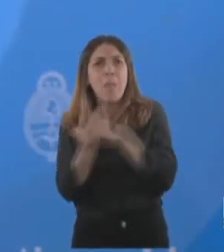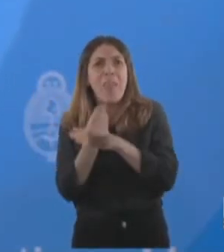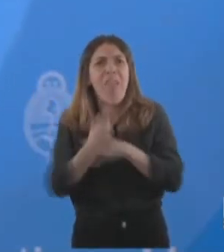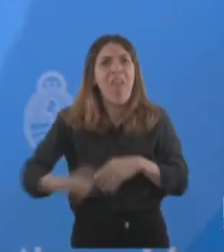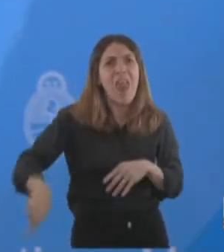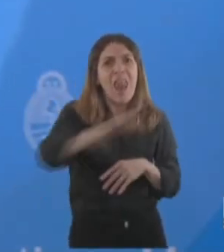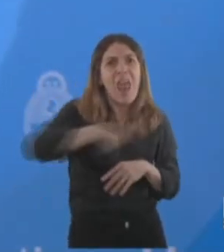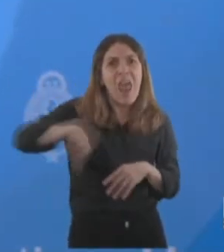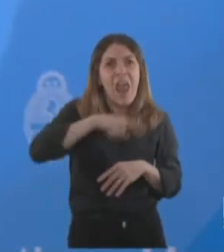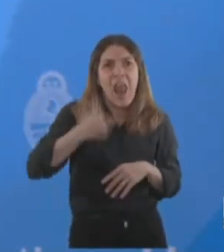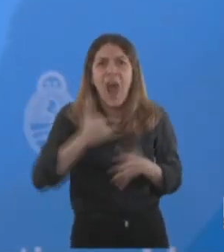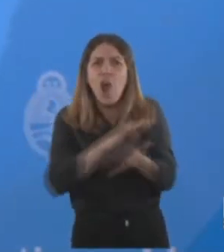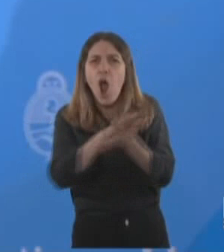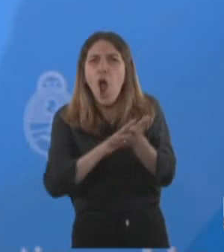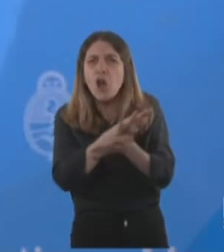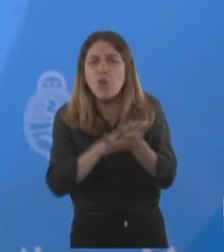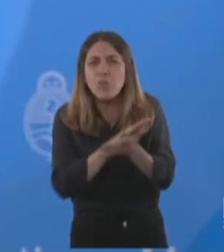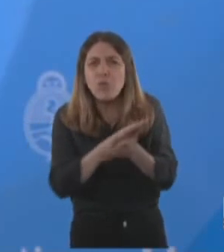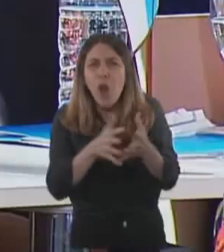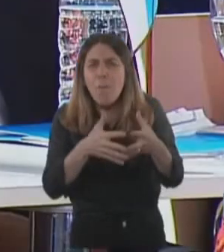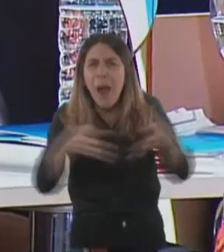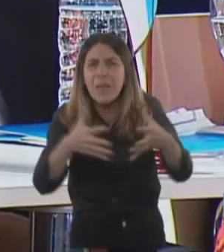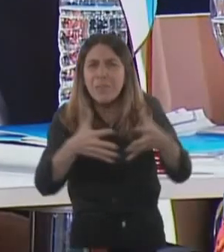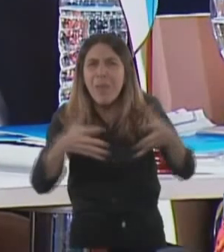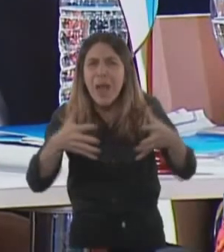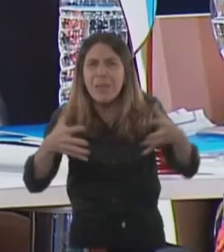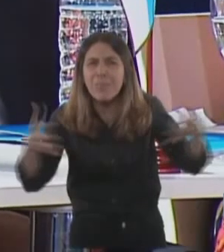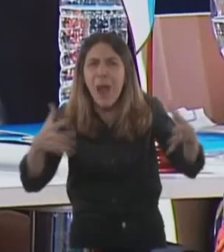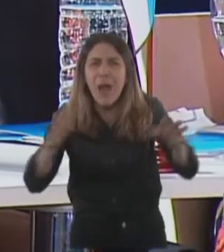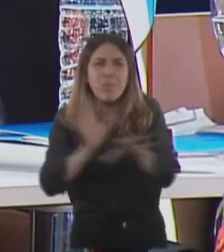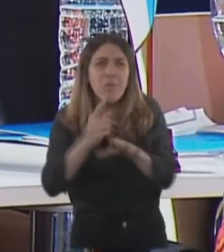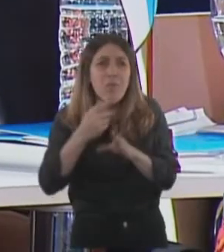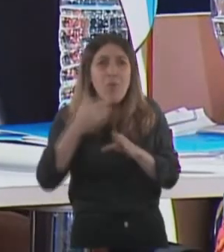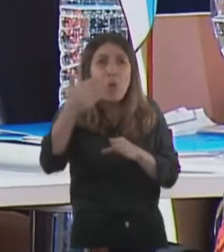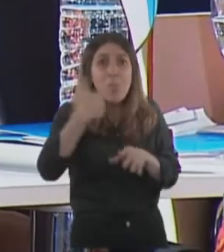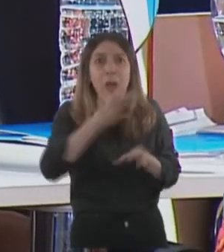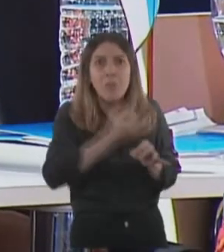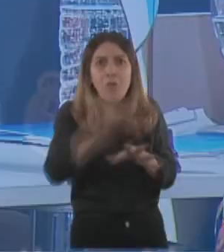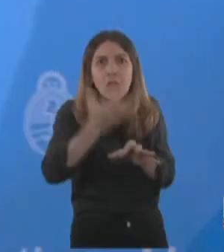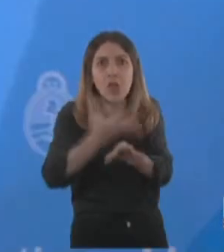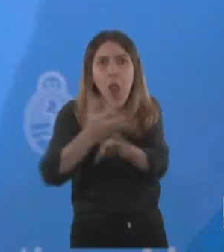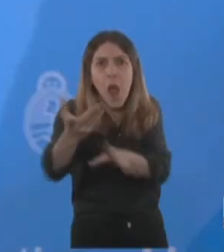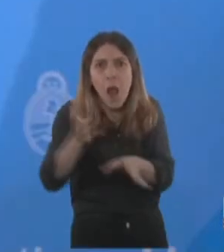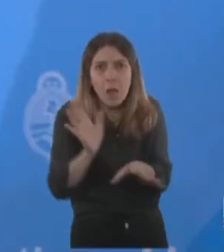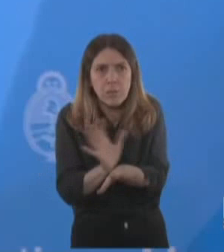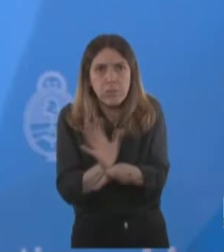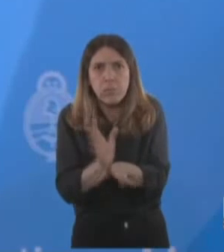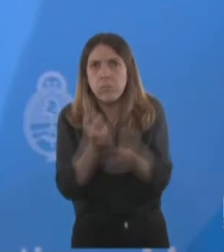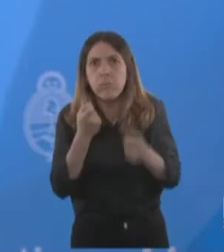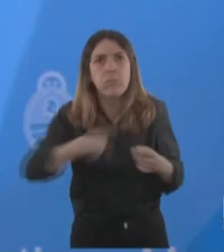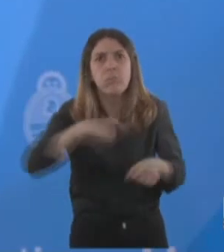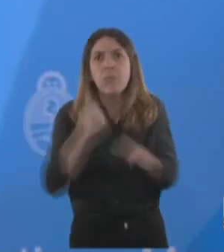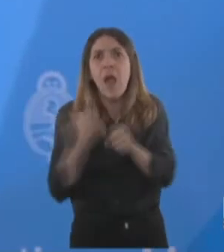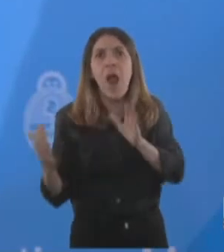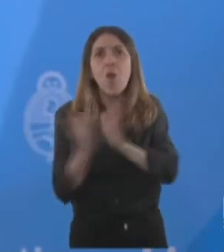donde los niveles de corrupción se aumentan y se proyectan, y donde además necesitamos trabajar juntos